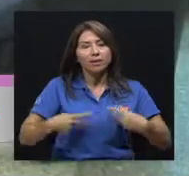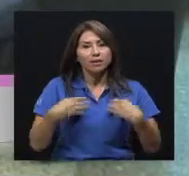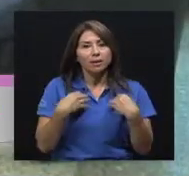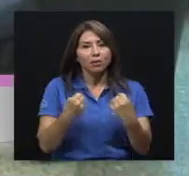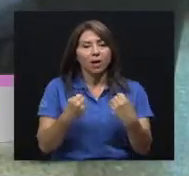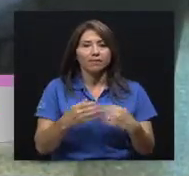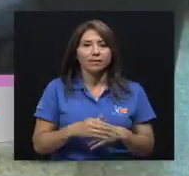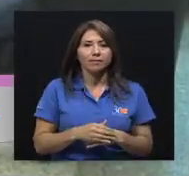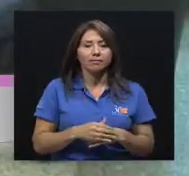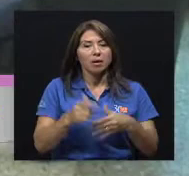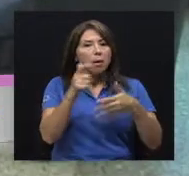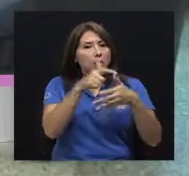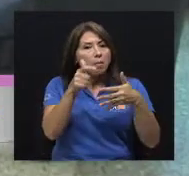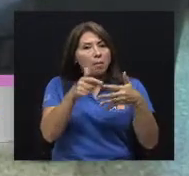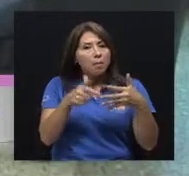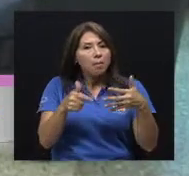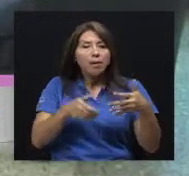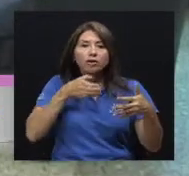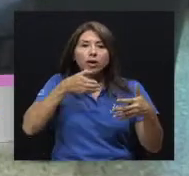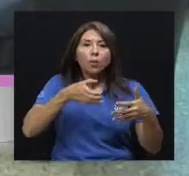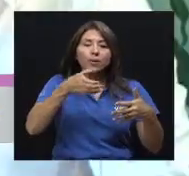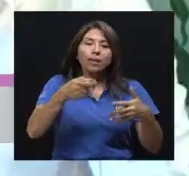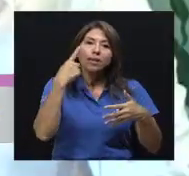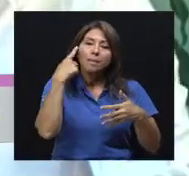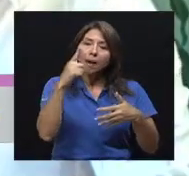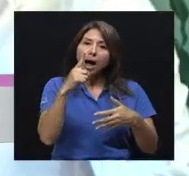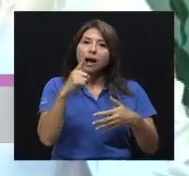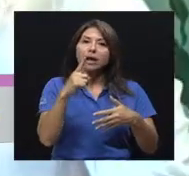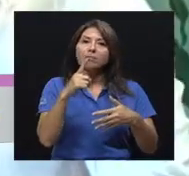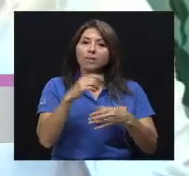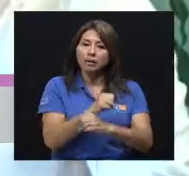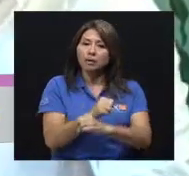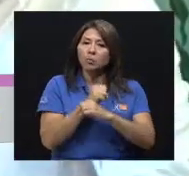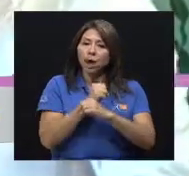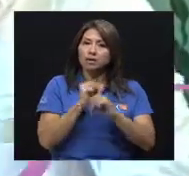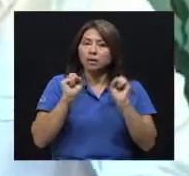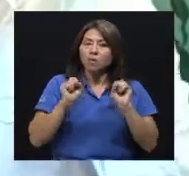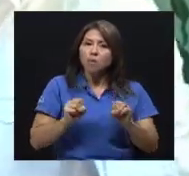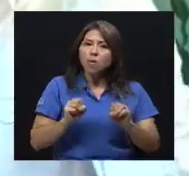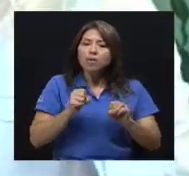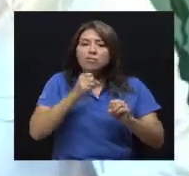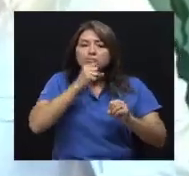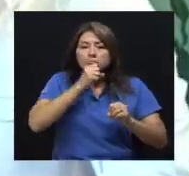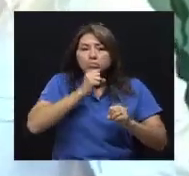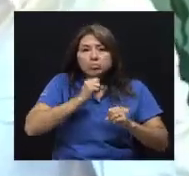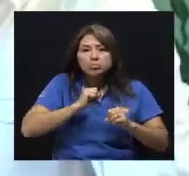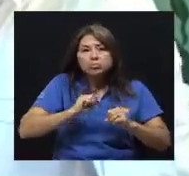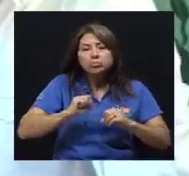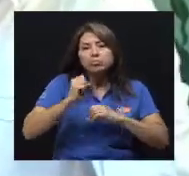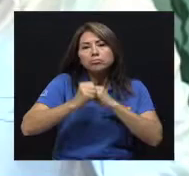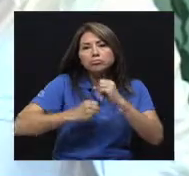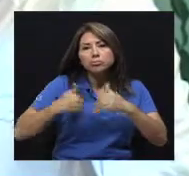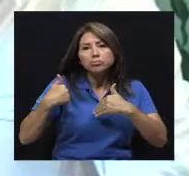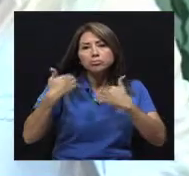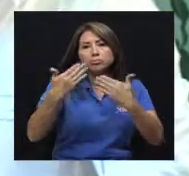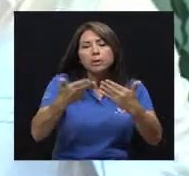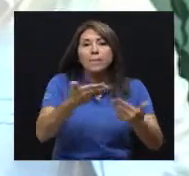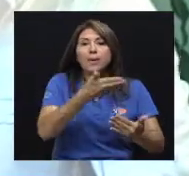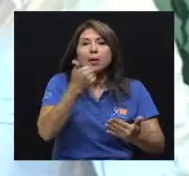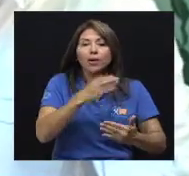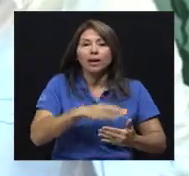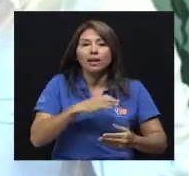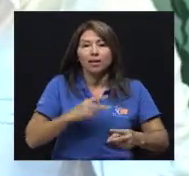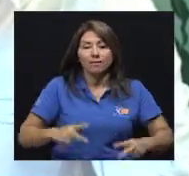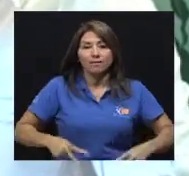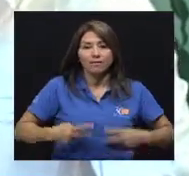saludables, lo que se recomienda para poder garantizar una longevidad y también un mejor estilo o calidad de